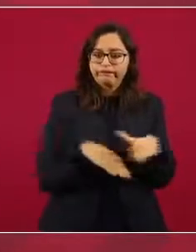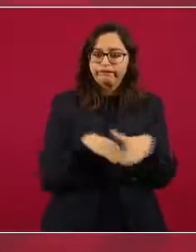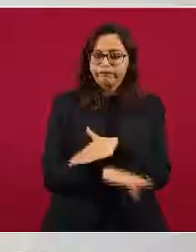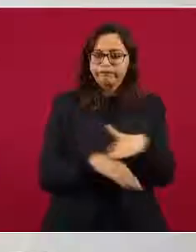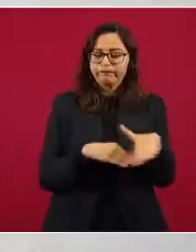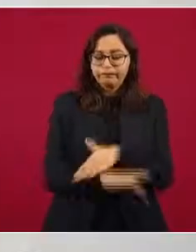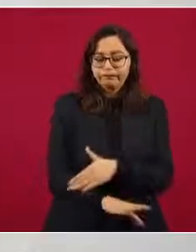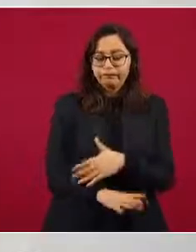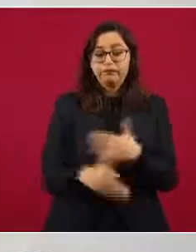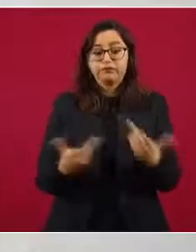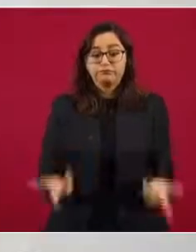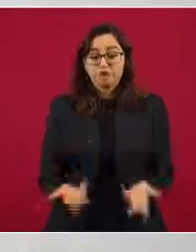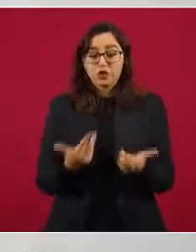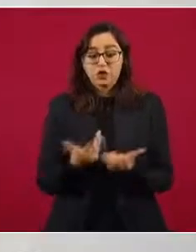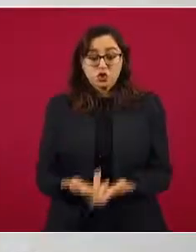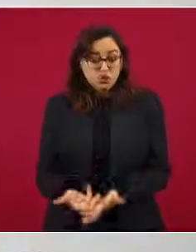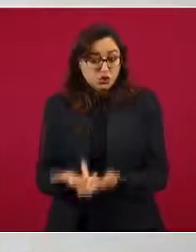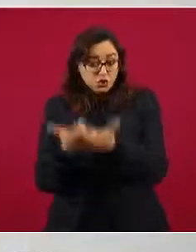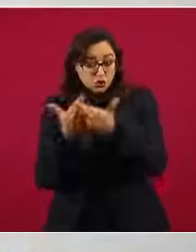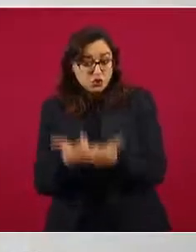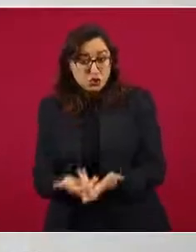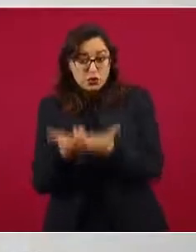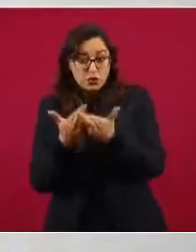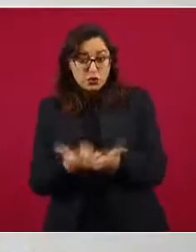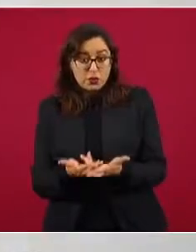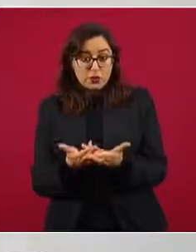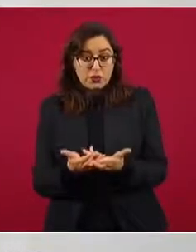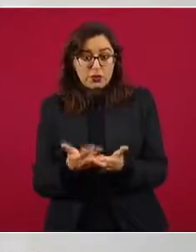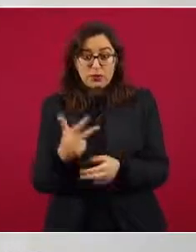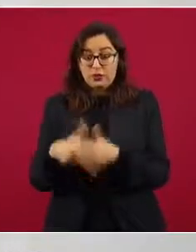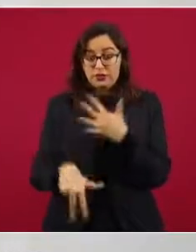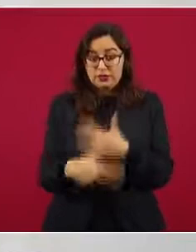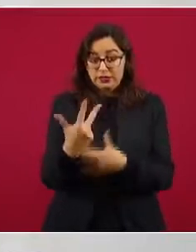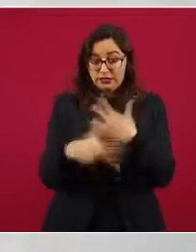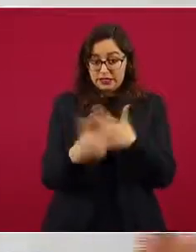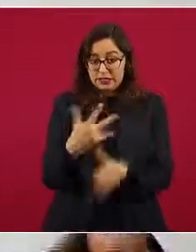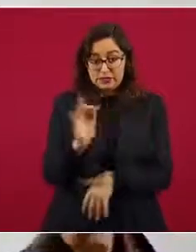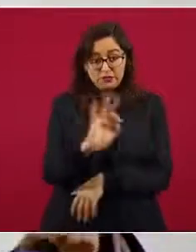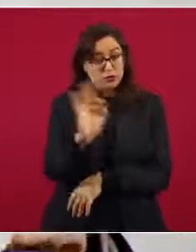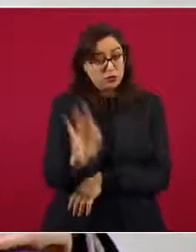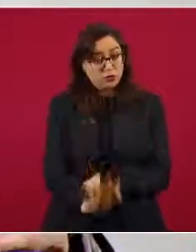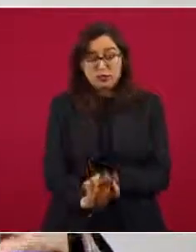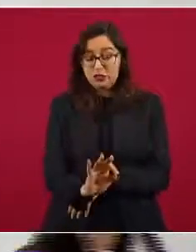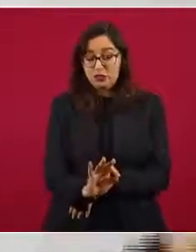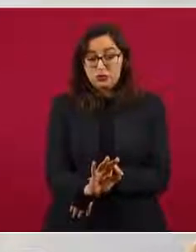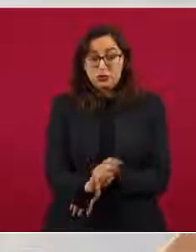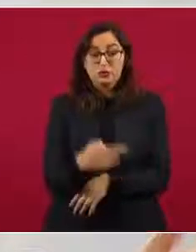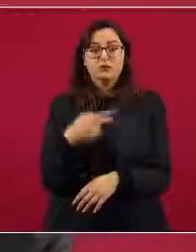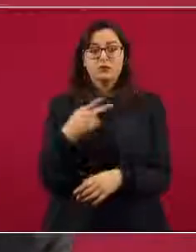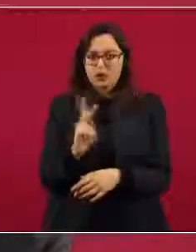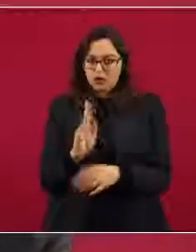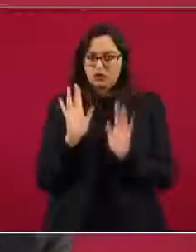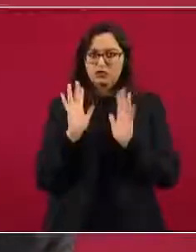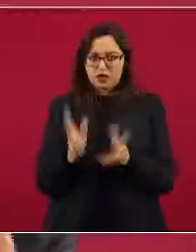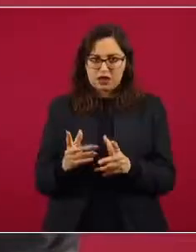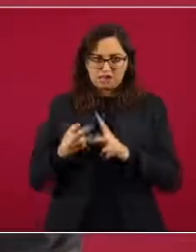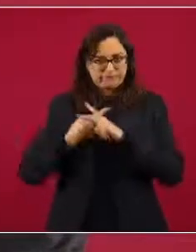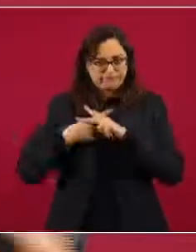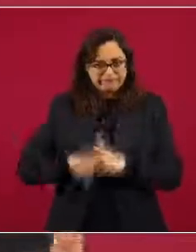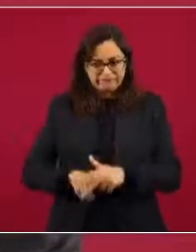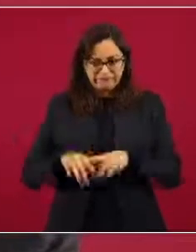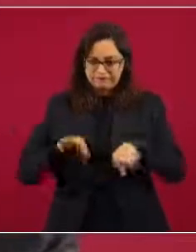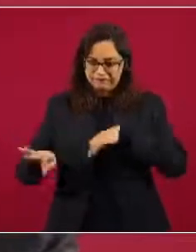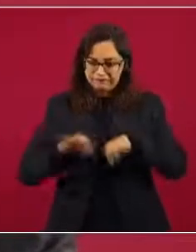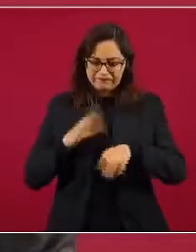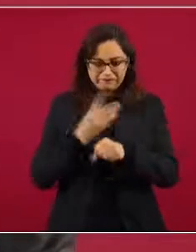Resta todavía una reserva en este momento de 13%, pero se está ampliando esta capacidad hospitalaria. En